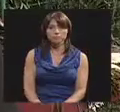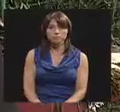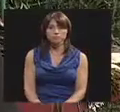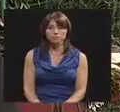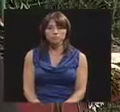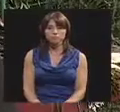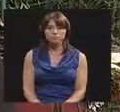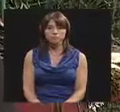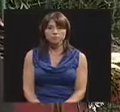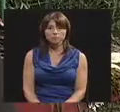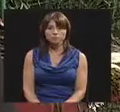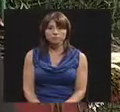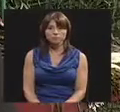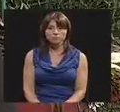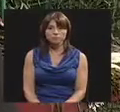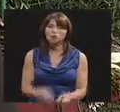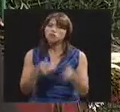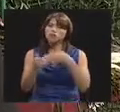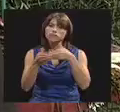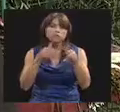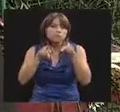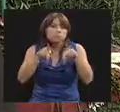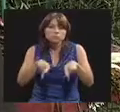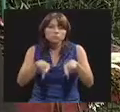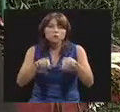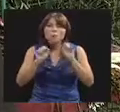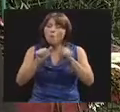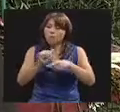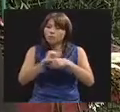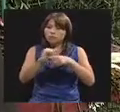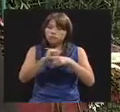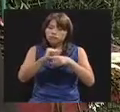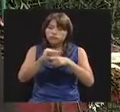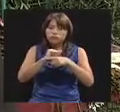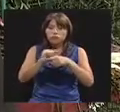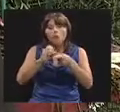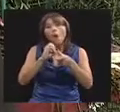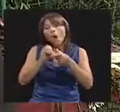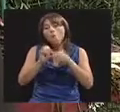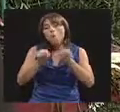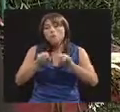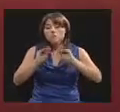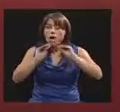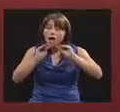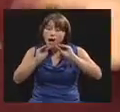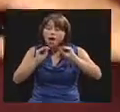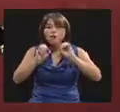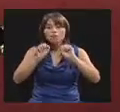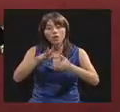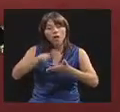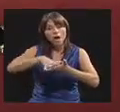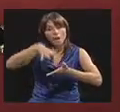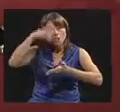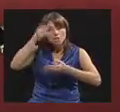Cualquier persona teniendo práctica o enseñándolo puede aprender así en poco tiempo.